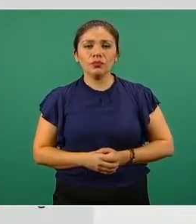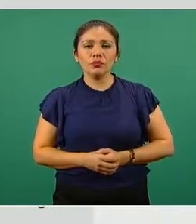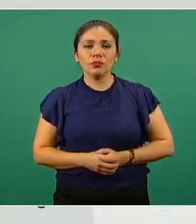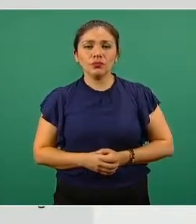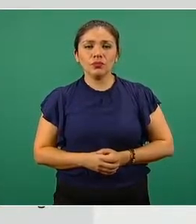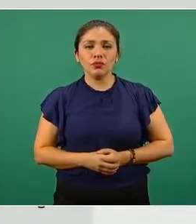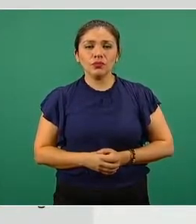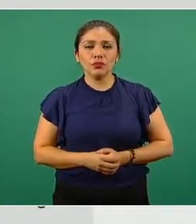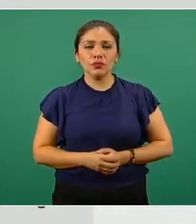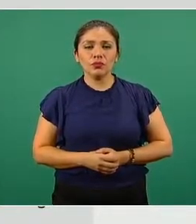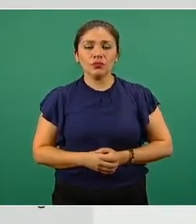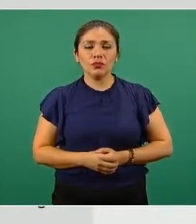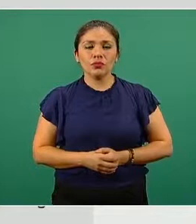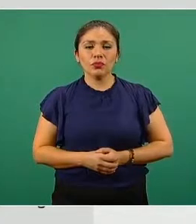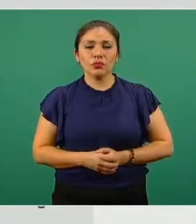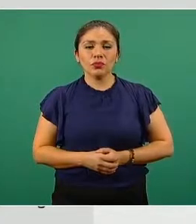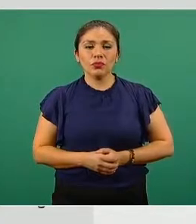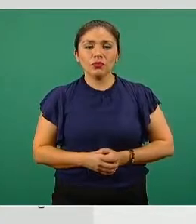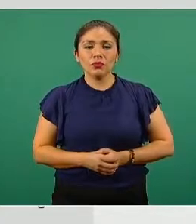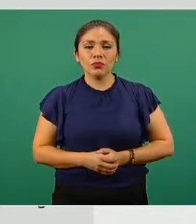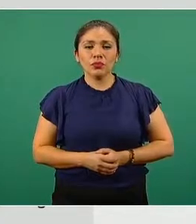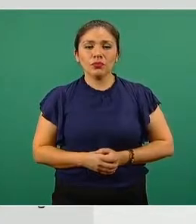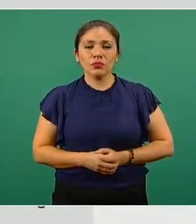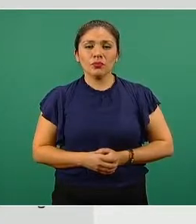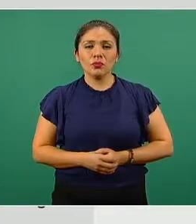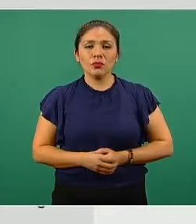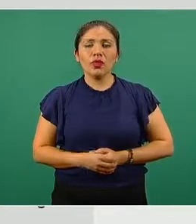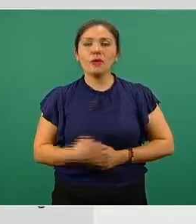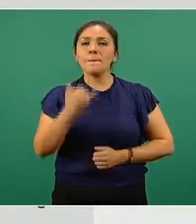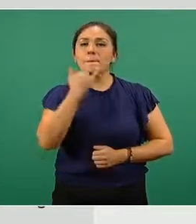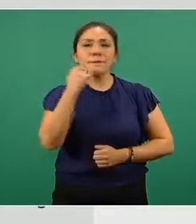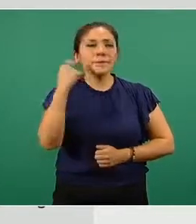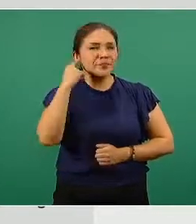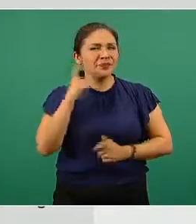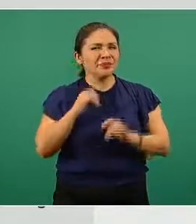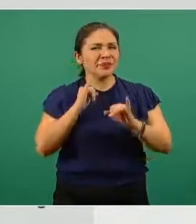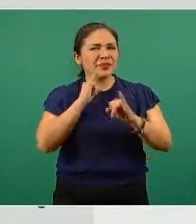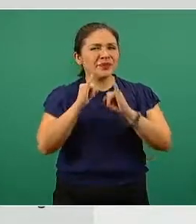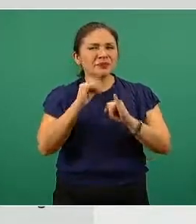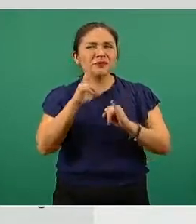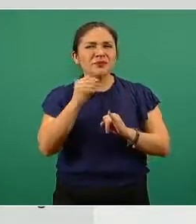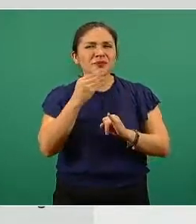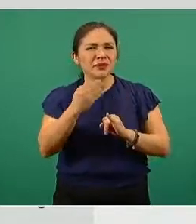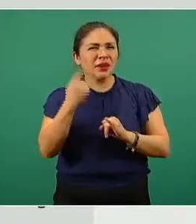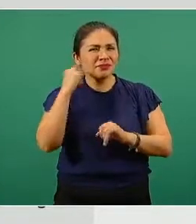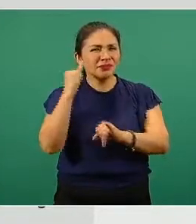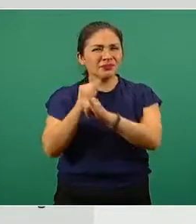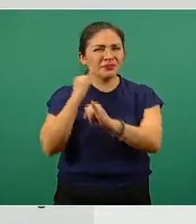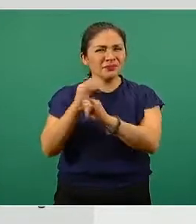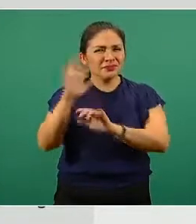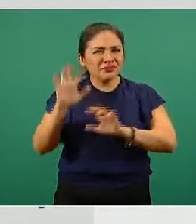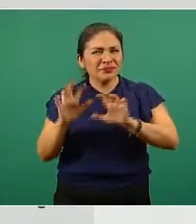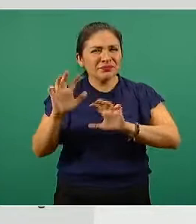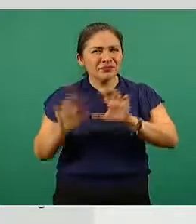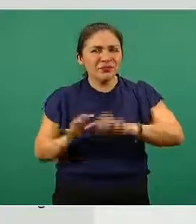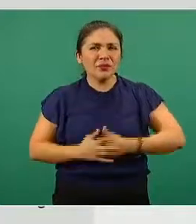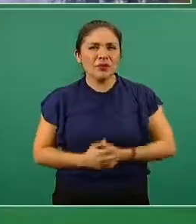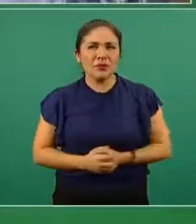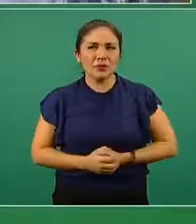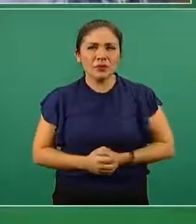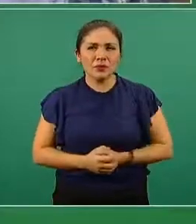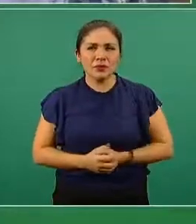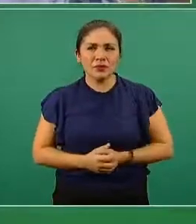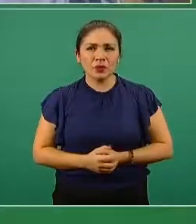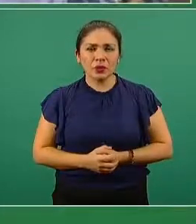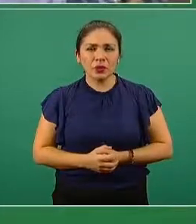ahí. Y un poco sobre el riesgo que sufren las personas jóvenes y las familias en general, ¿no? Aprovechando que en el video